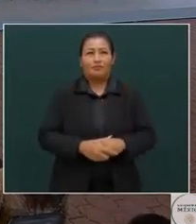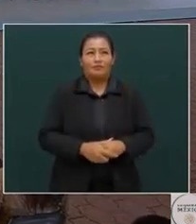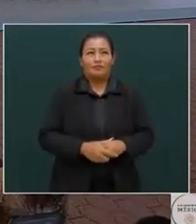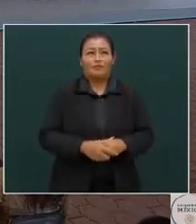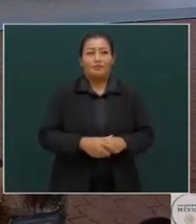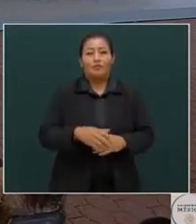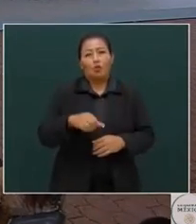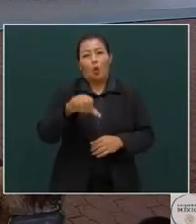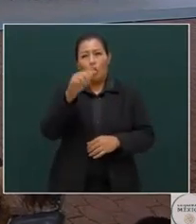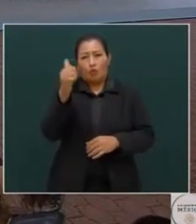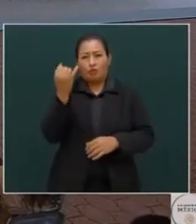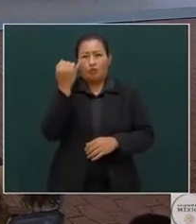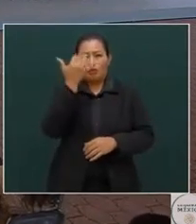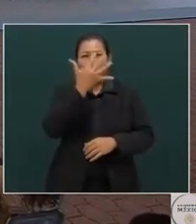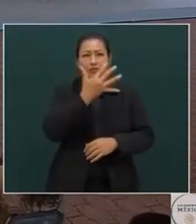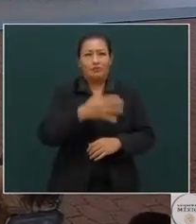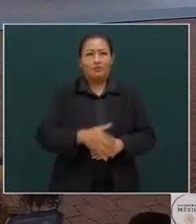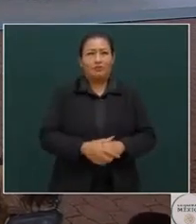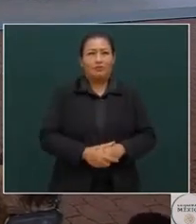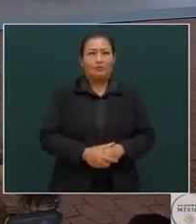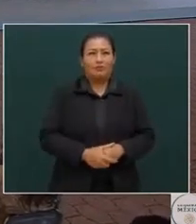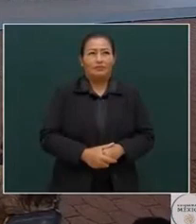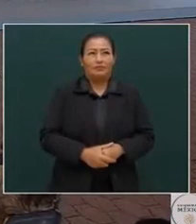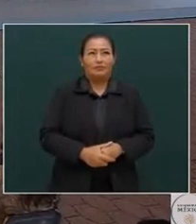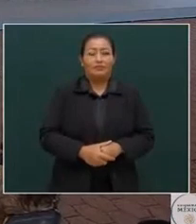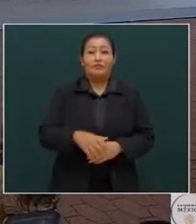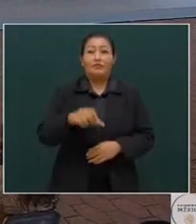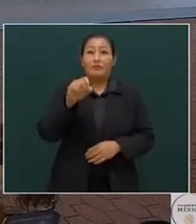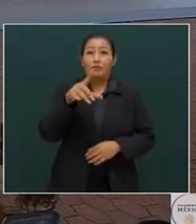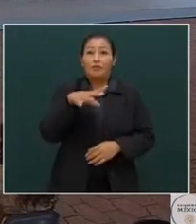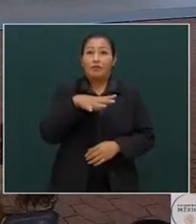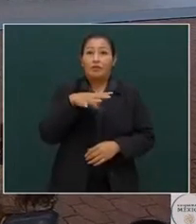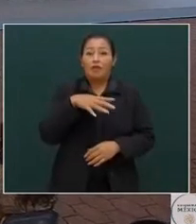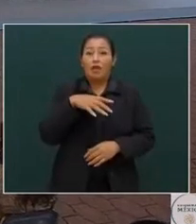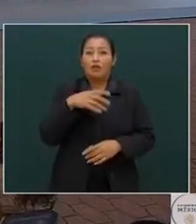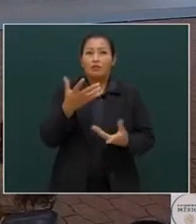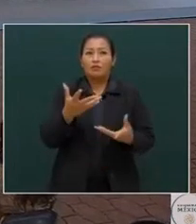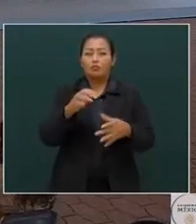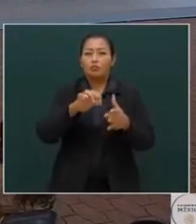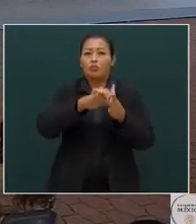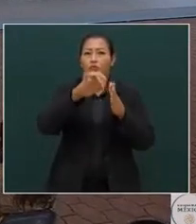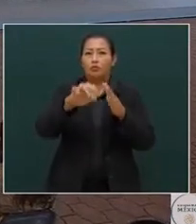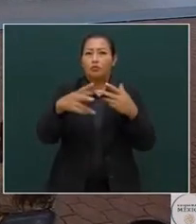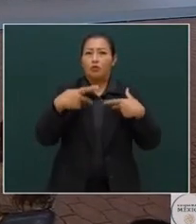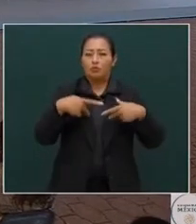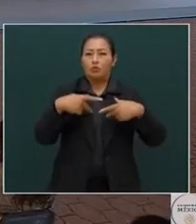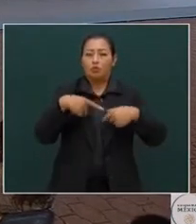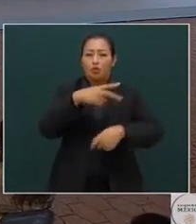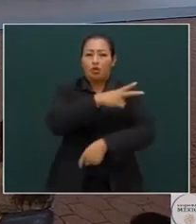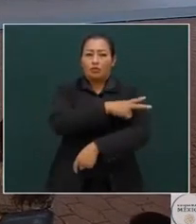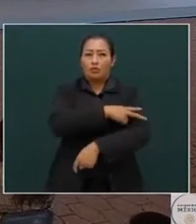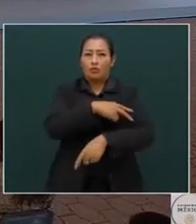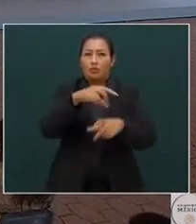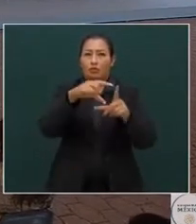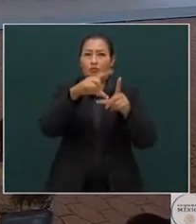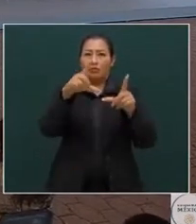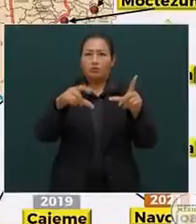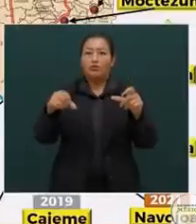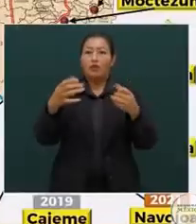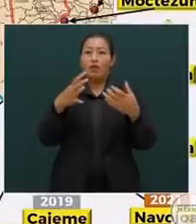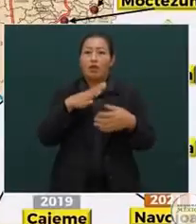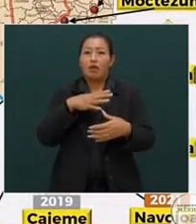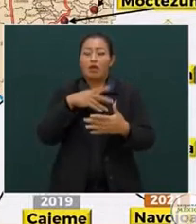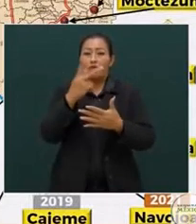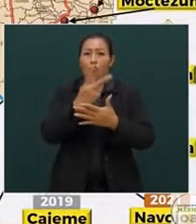Adelante, por favor. En la construcción de compañías de la Guardia Nacional, el Estado en el proyecto